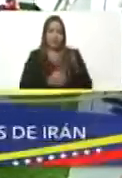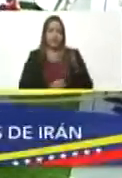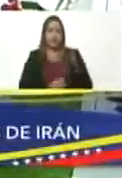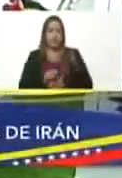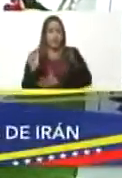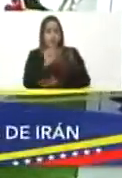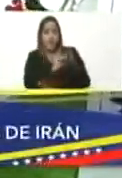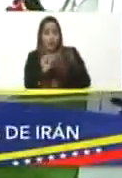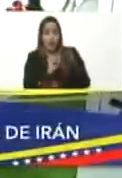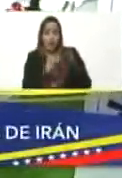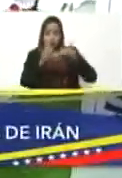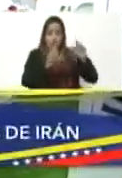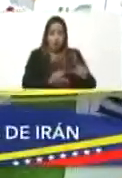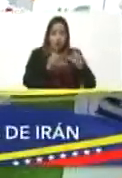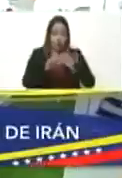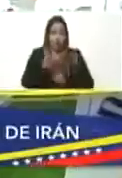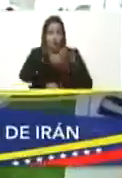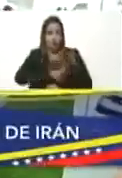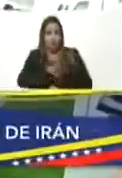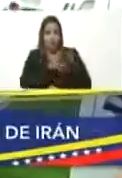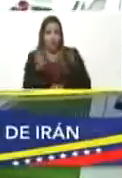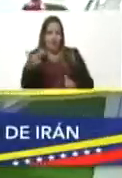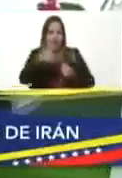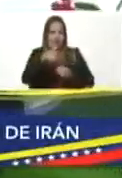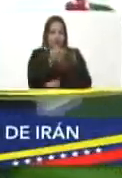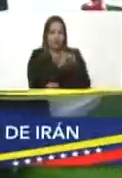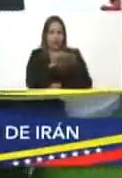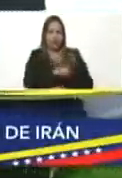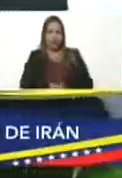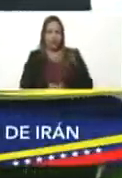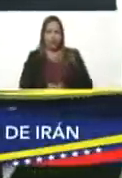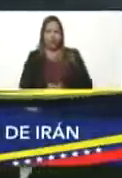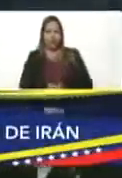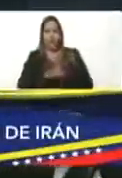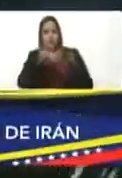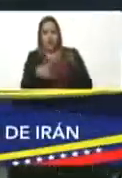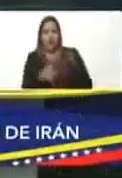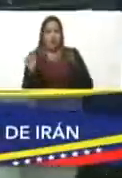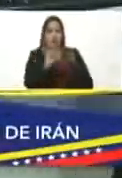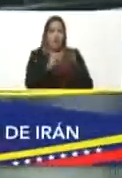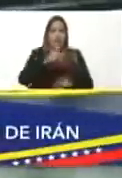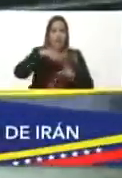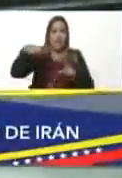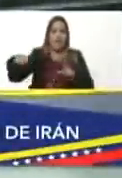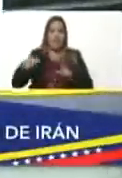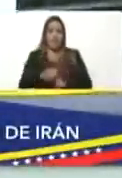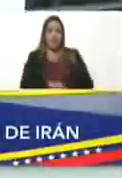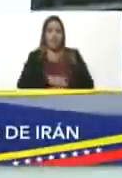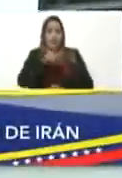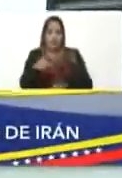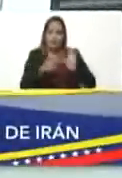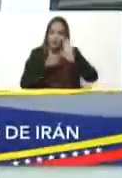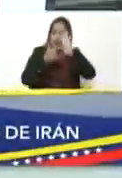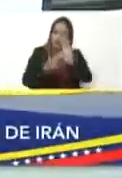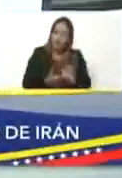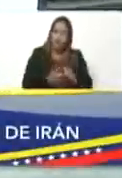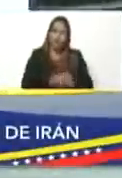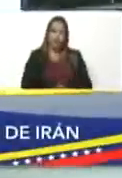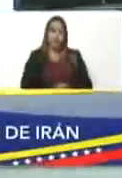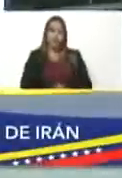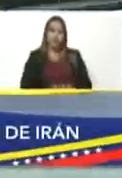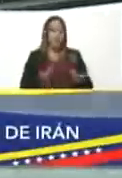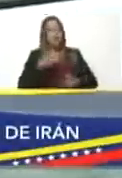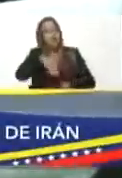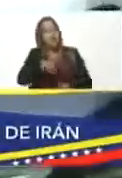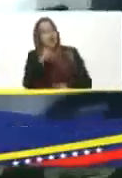vehículos ahorradores a gasolina y en vehículos eléctricos también, que se los vamos a mostrar. Velázquez Araguayán, ¿qué le